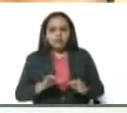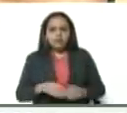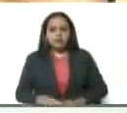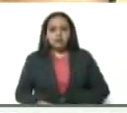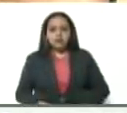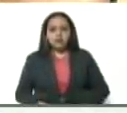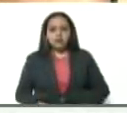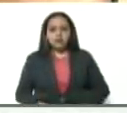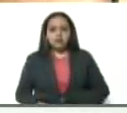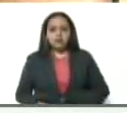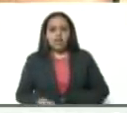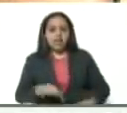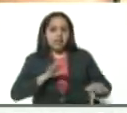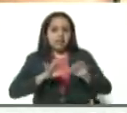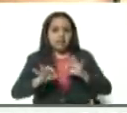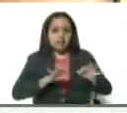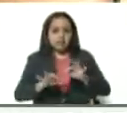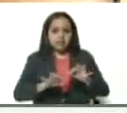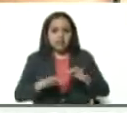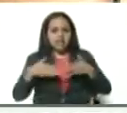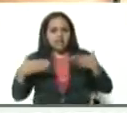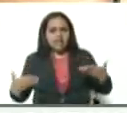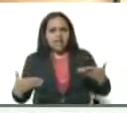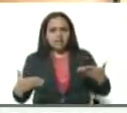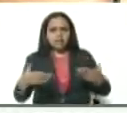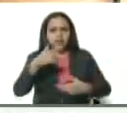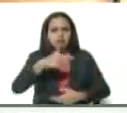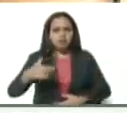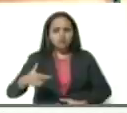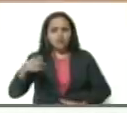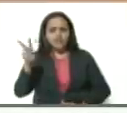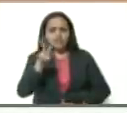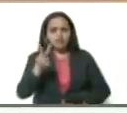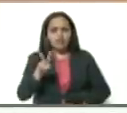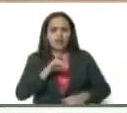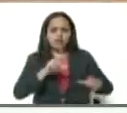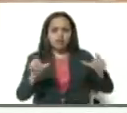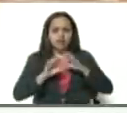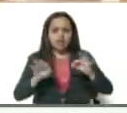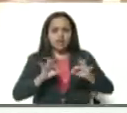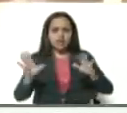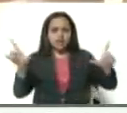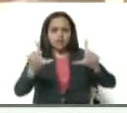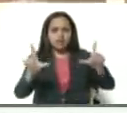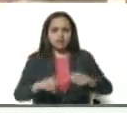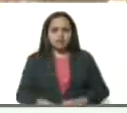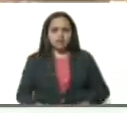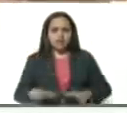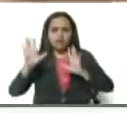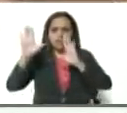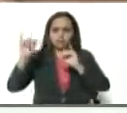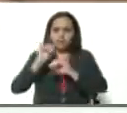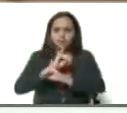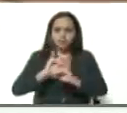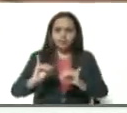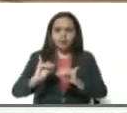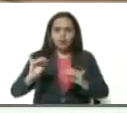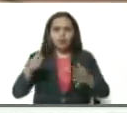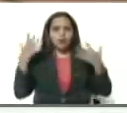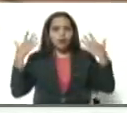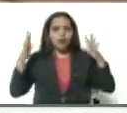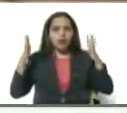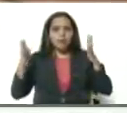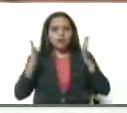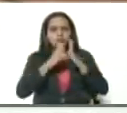venezolano, gran actor. Lo despedimos con un aplauso de toda Venezuela, por